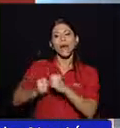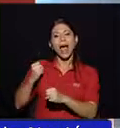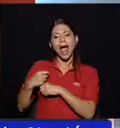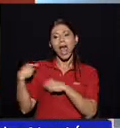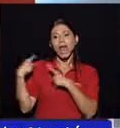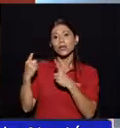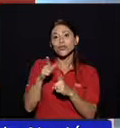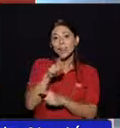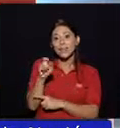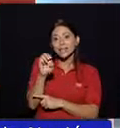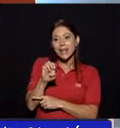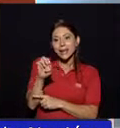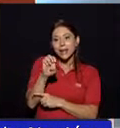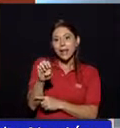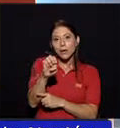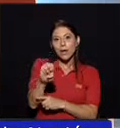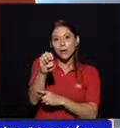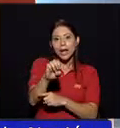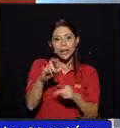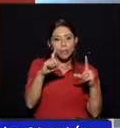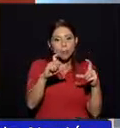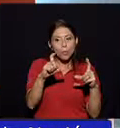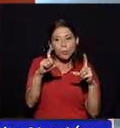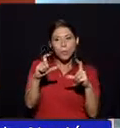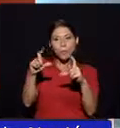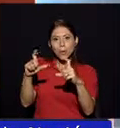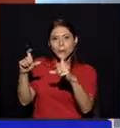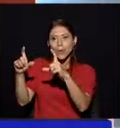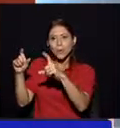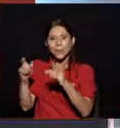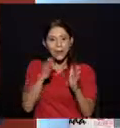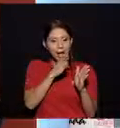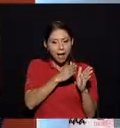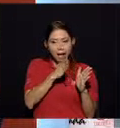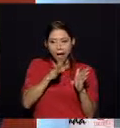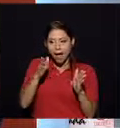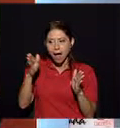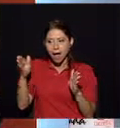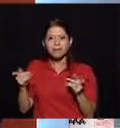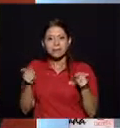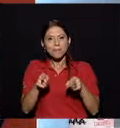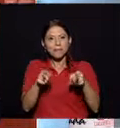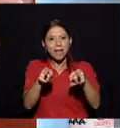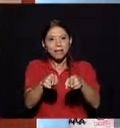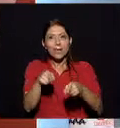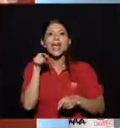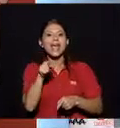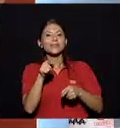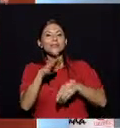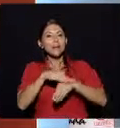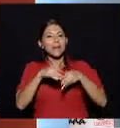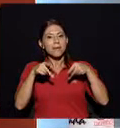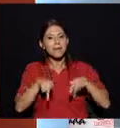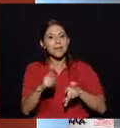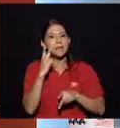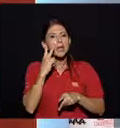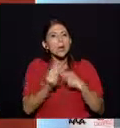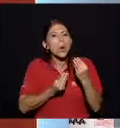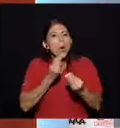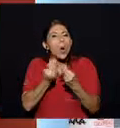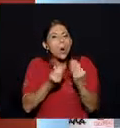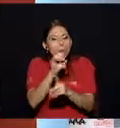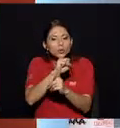¿verdad? Más o menos eso es lo que hacemos con el país. Y eso nos permite ver cómo hemos ido cambiando como